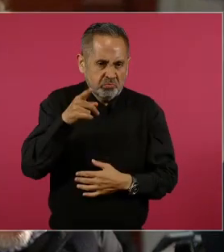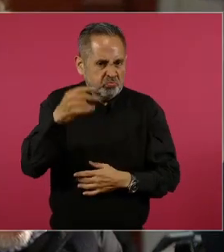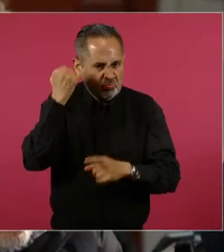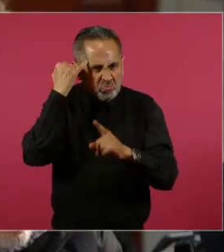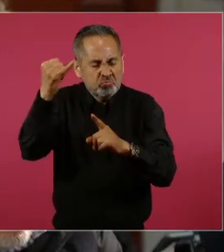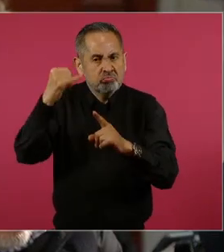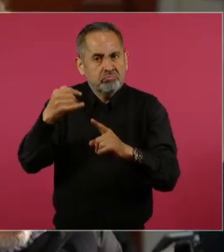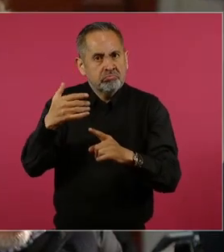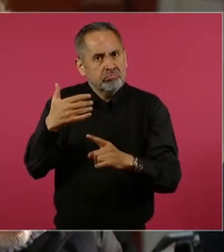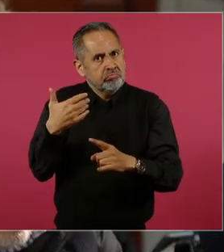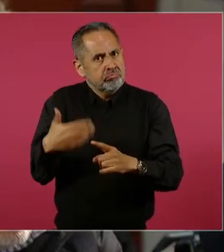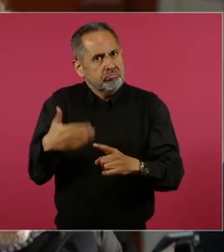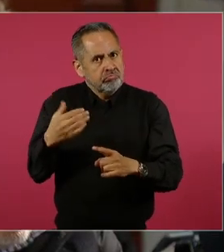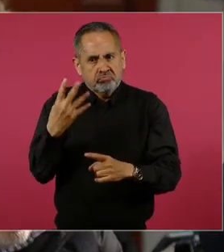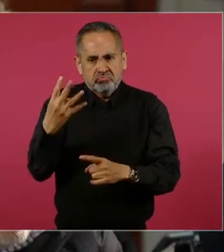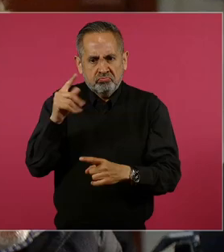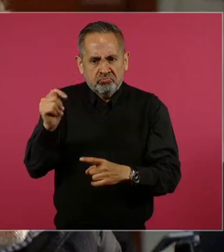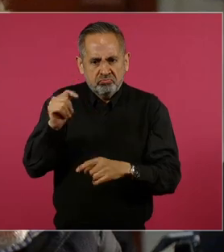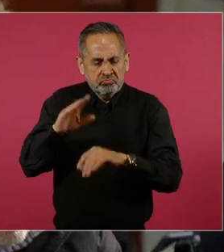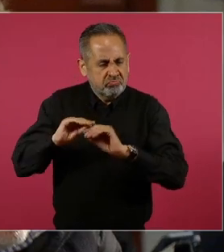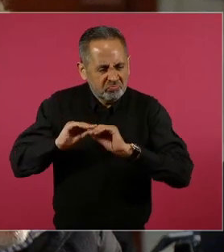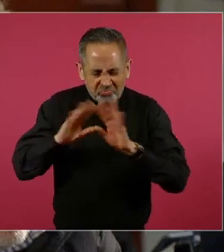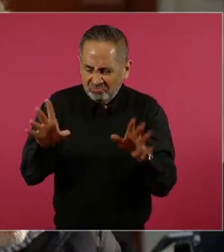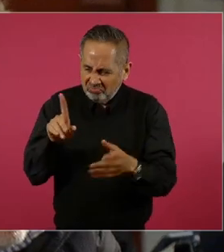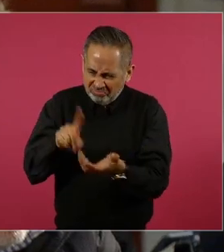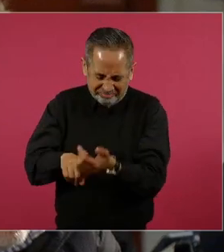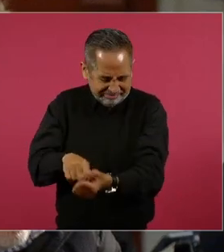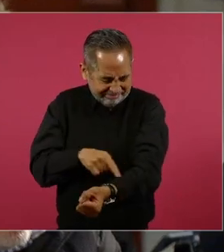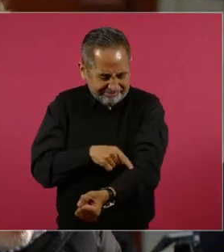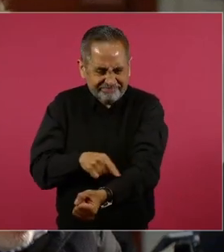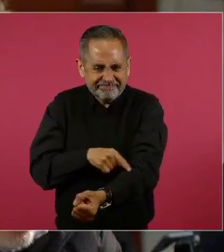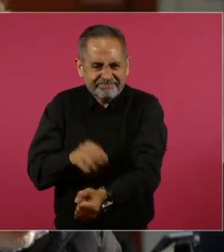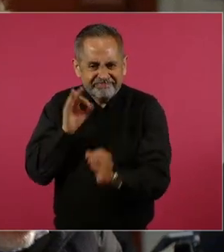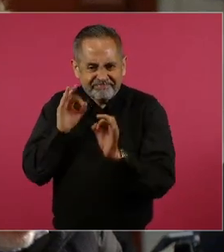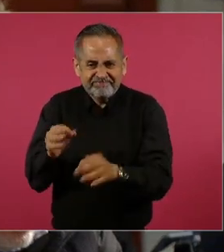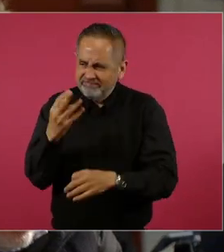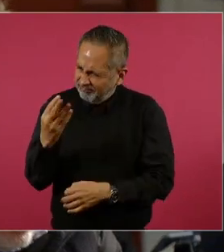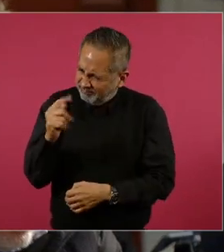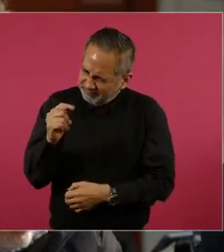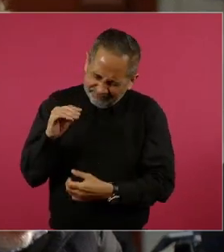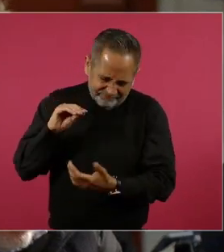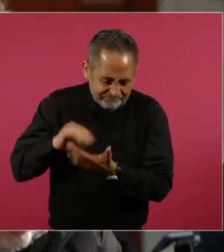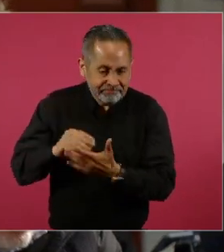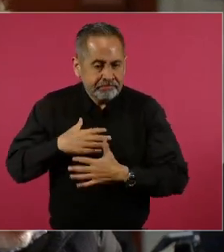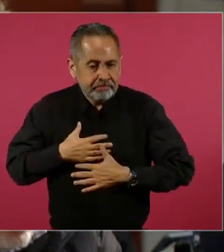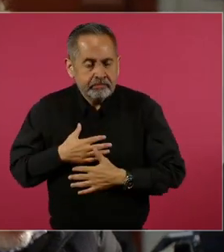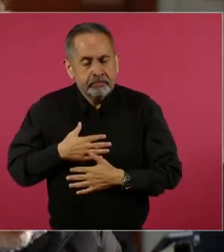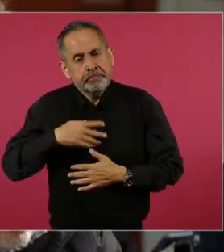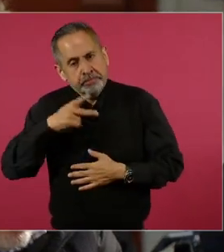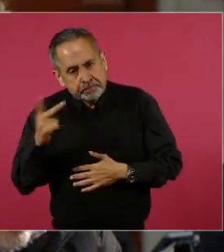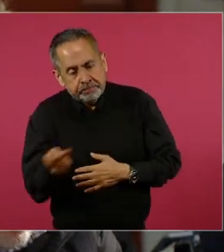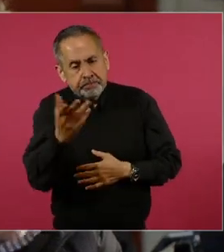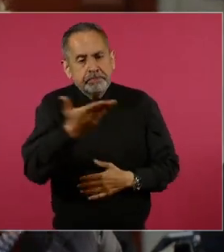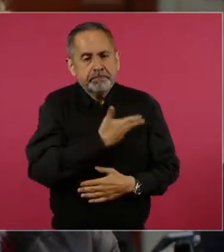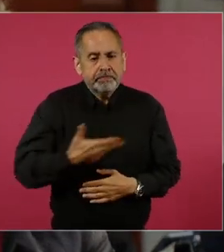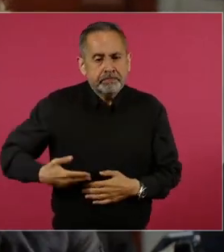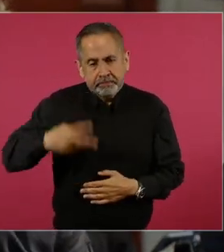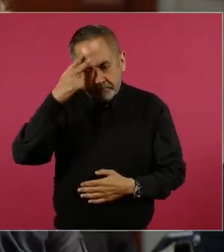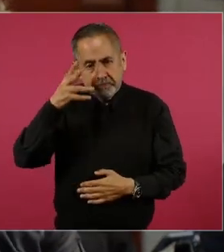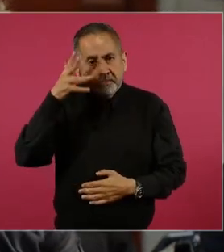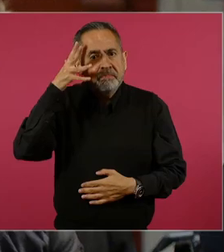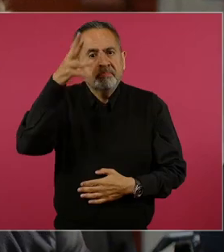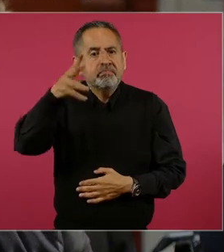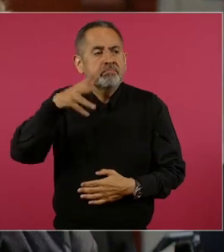ideología de la 4T muy en la sangre. Preguntarle, presidente de la República, ¿cómo ve usted el